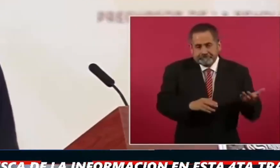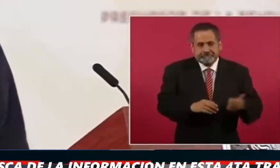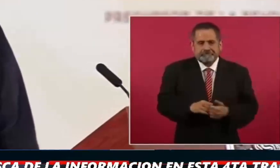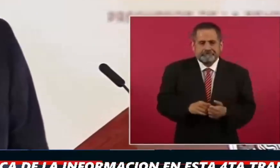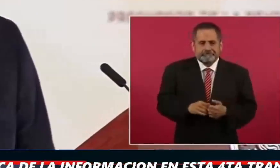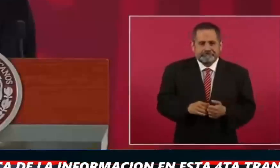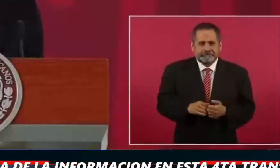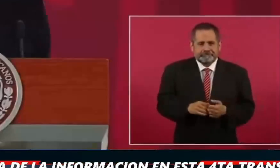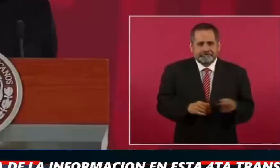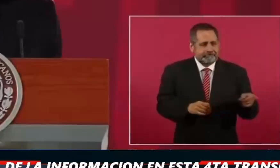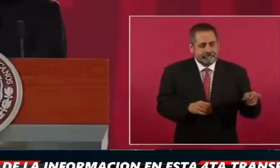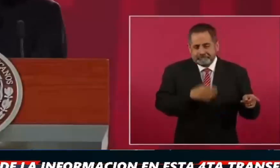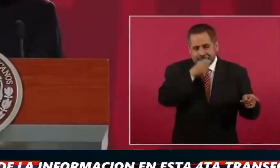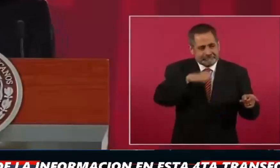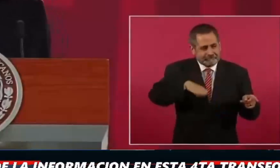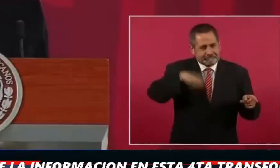pues de la edad.